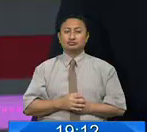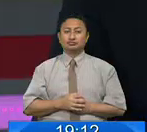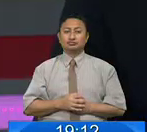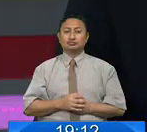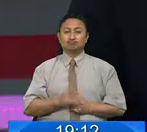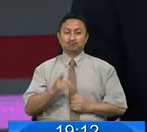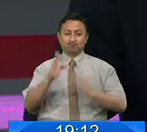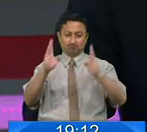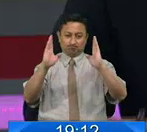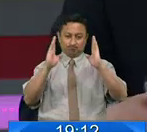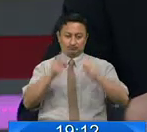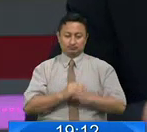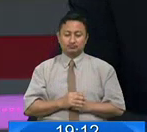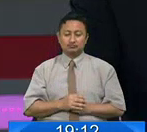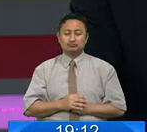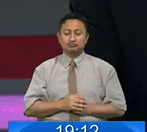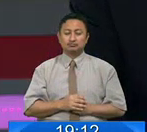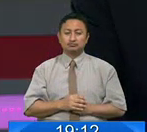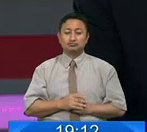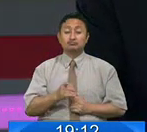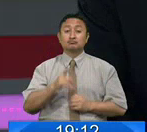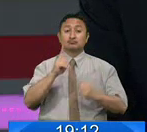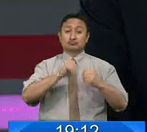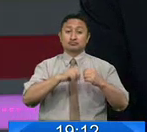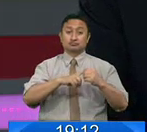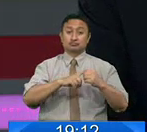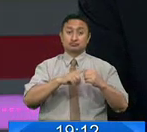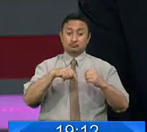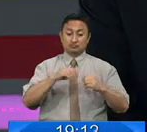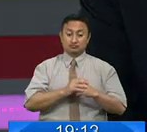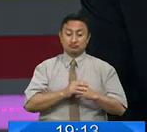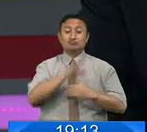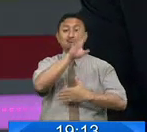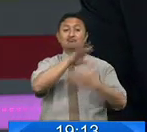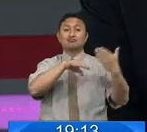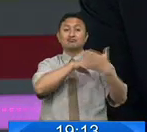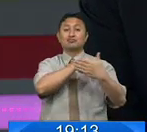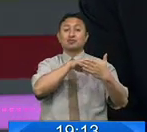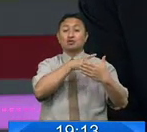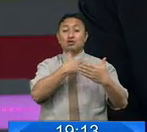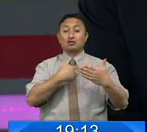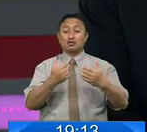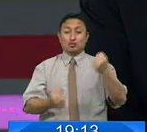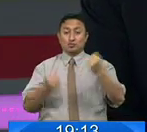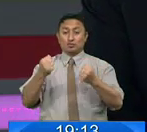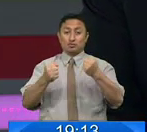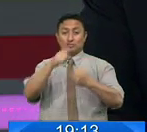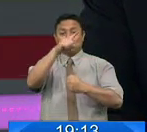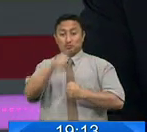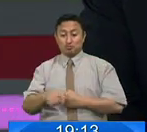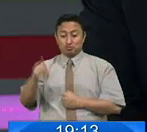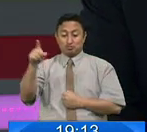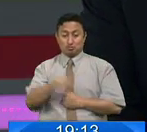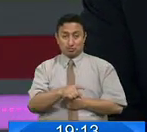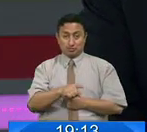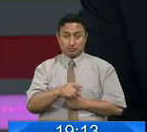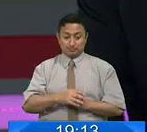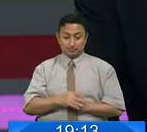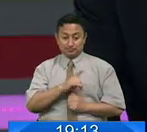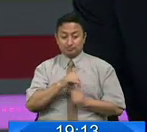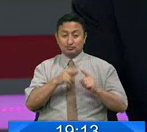presté atención esta información en la ciudad de quito el horario para la restricción vehicular- denominado hoy no circula